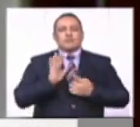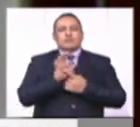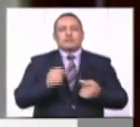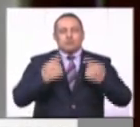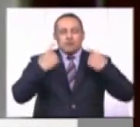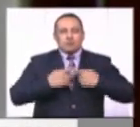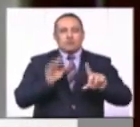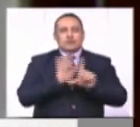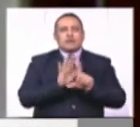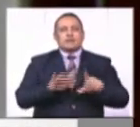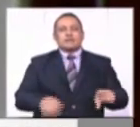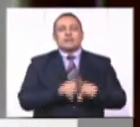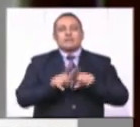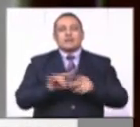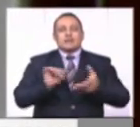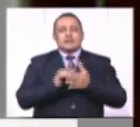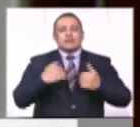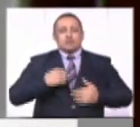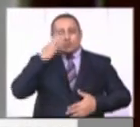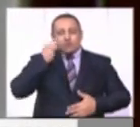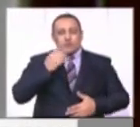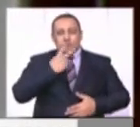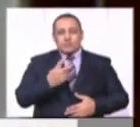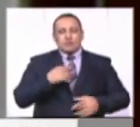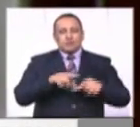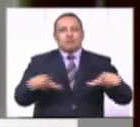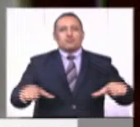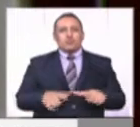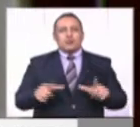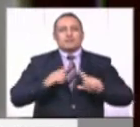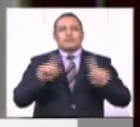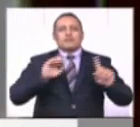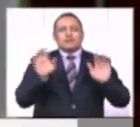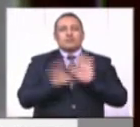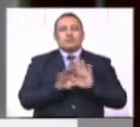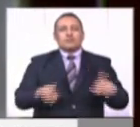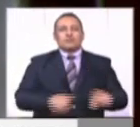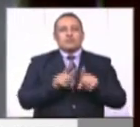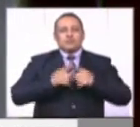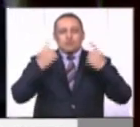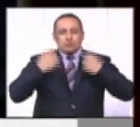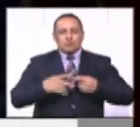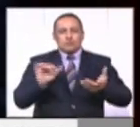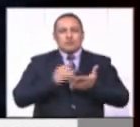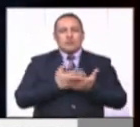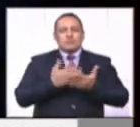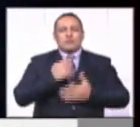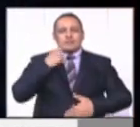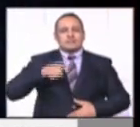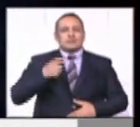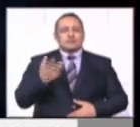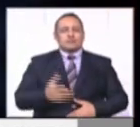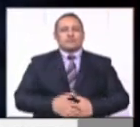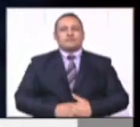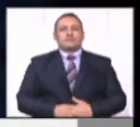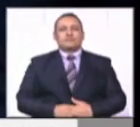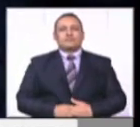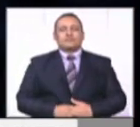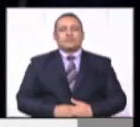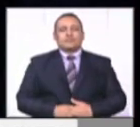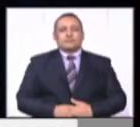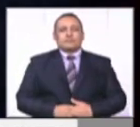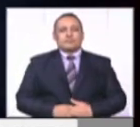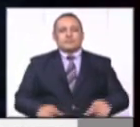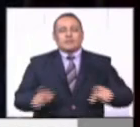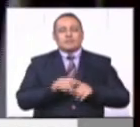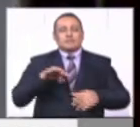iniciativa legislativa que cree un espacio distinto para que lo para los fines que considere necesario en tal